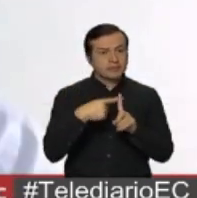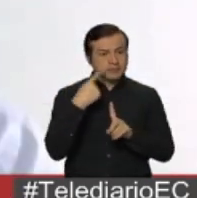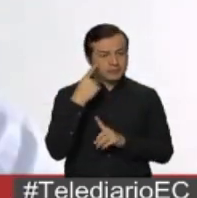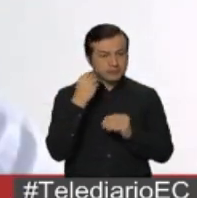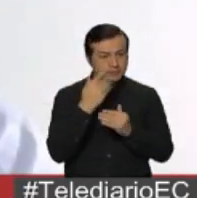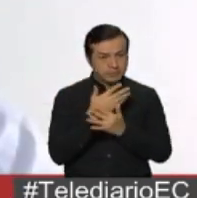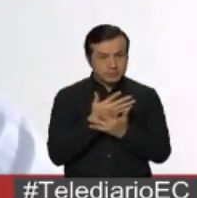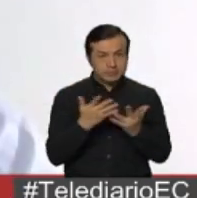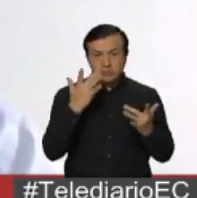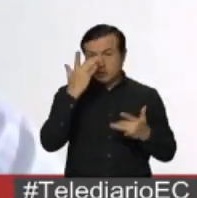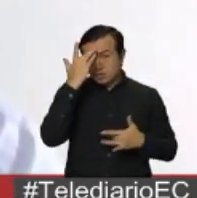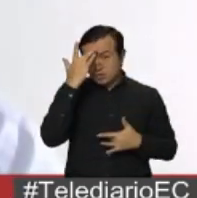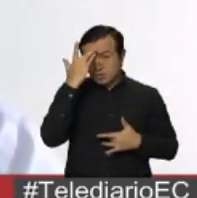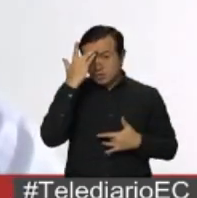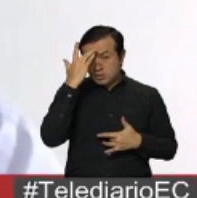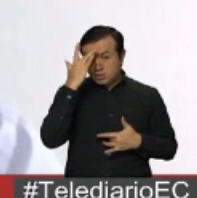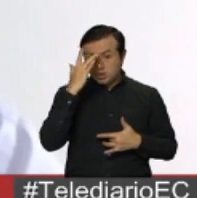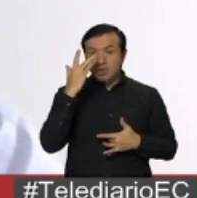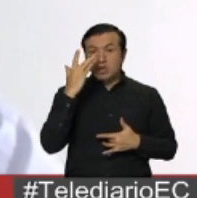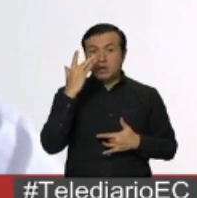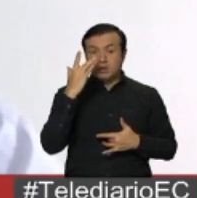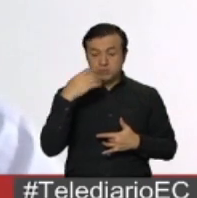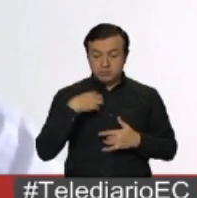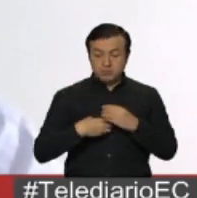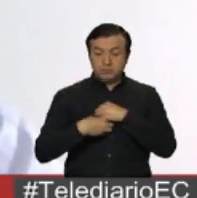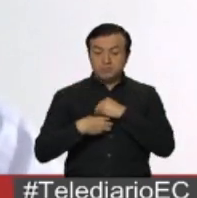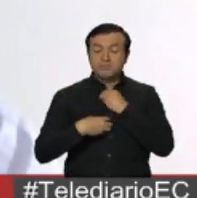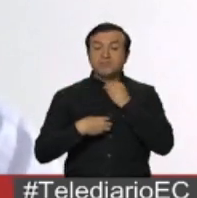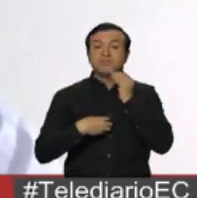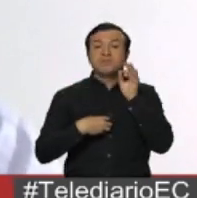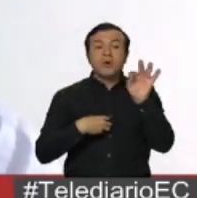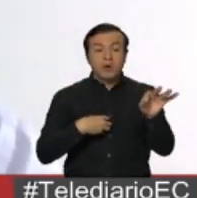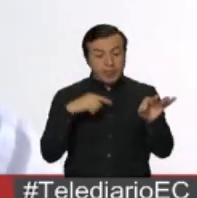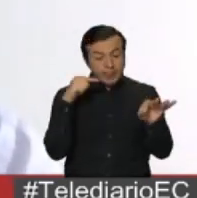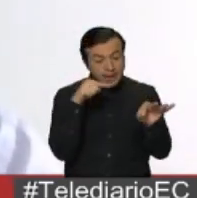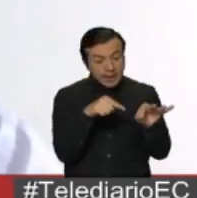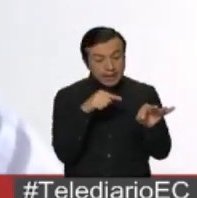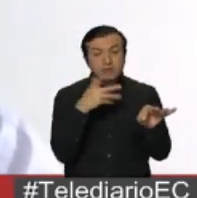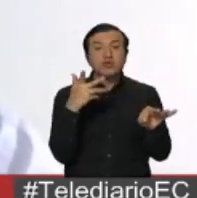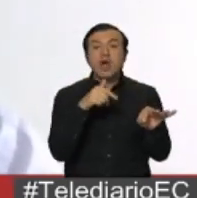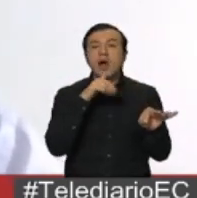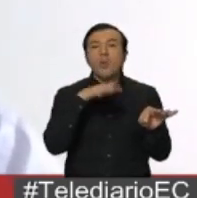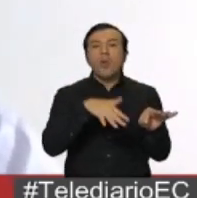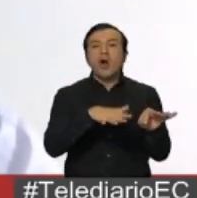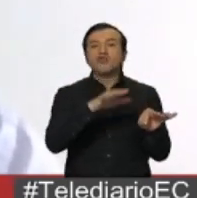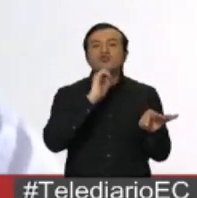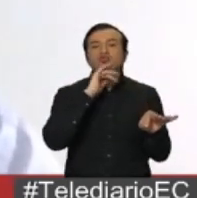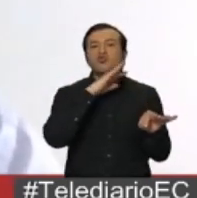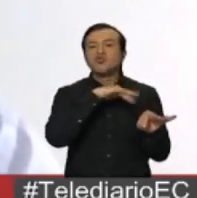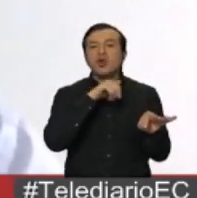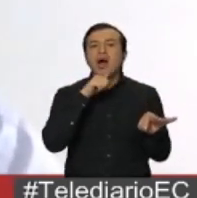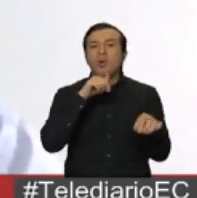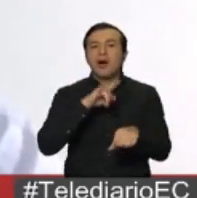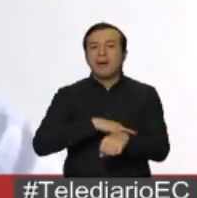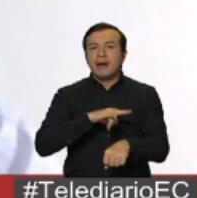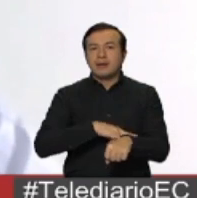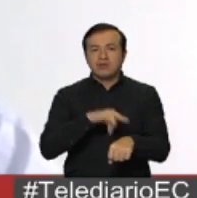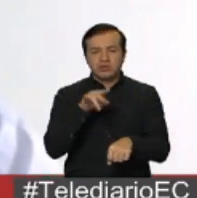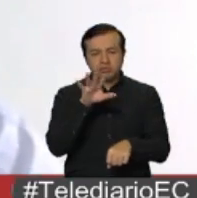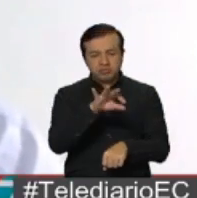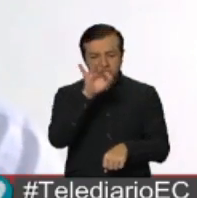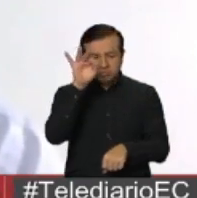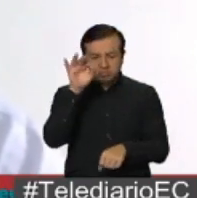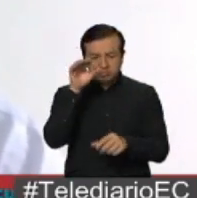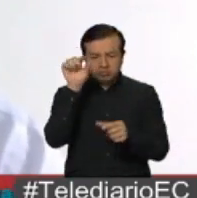del virus en aguas residuales es decir la comunidad científica ha apoyado está implementando igual la